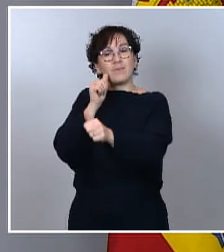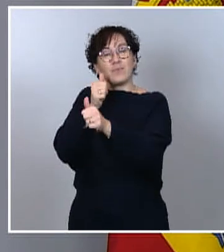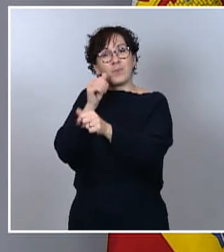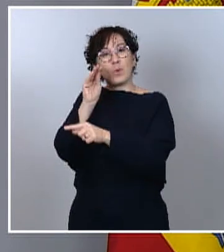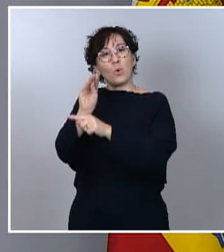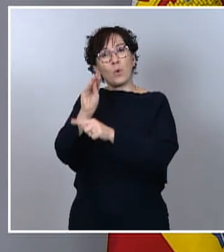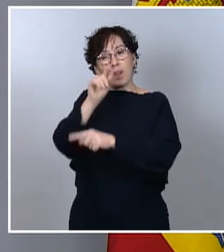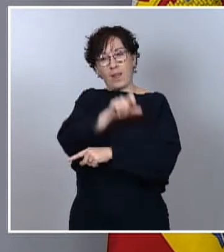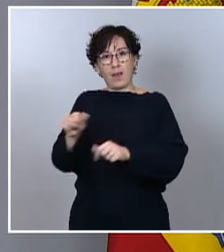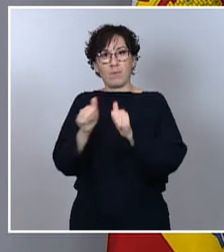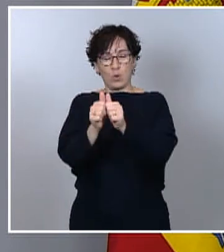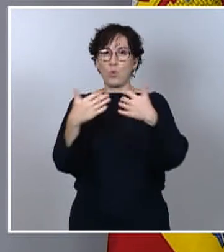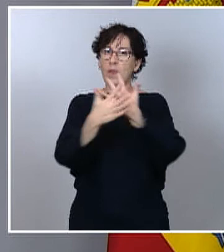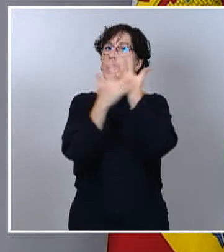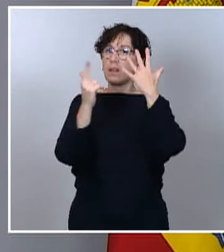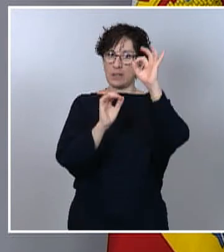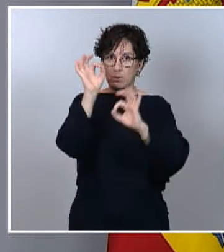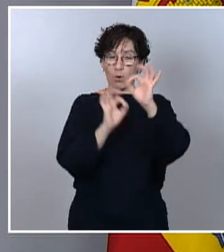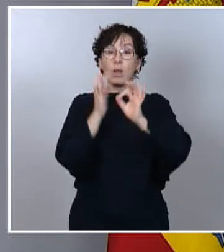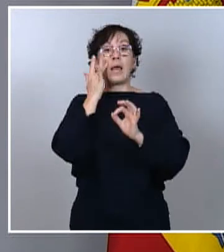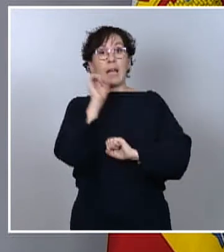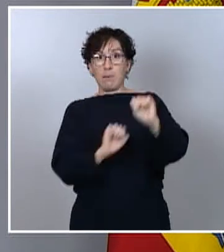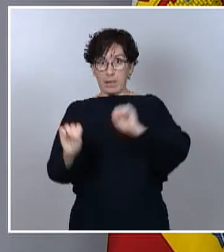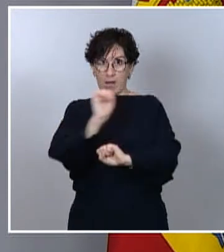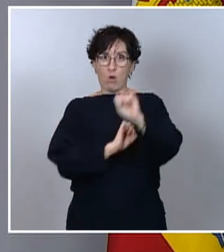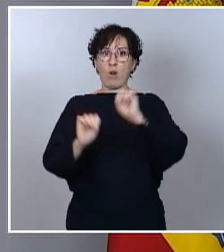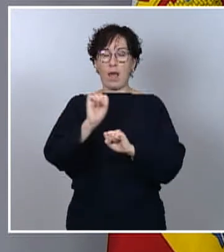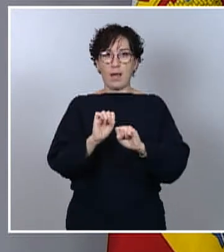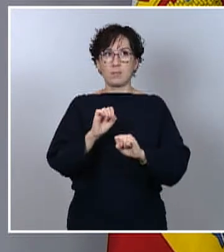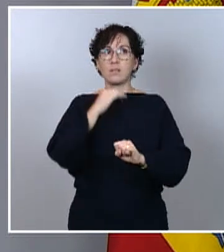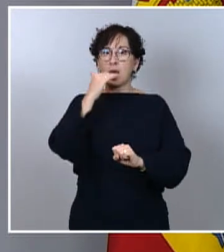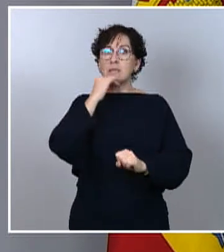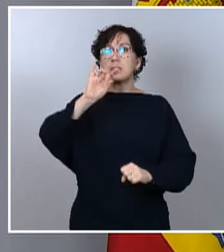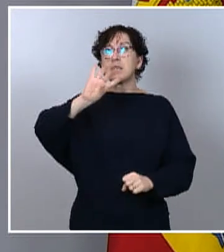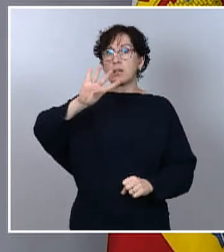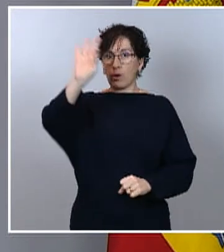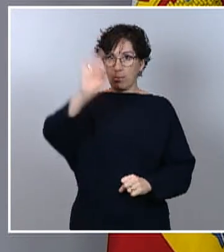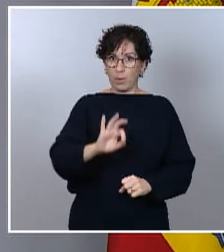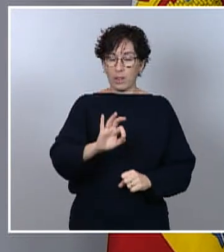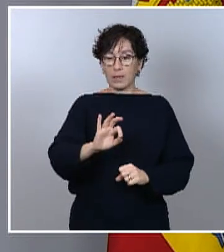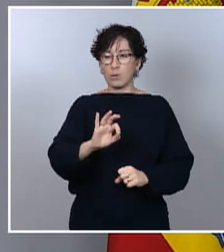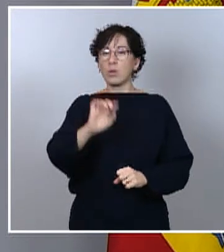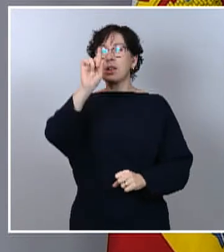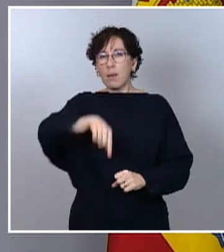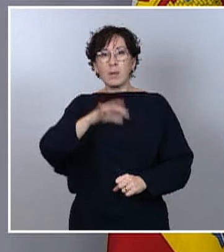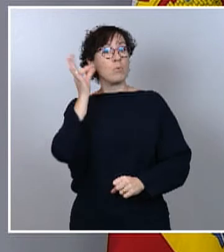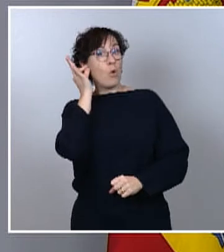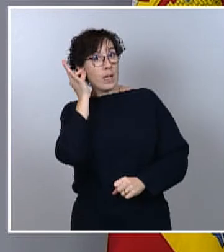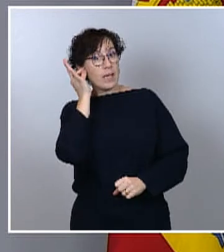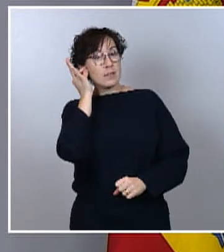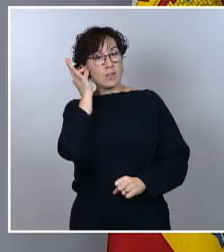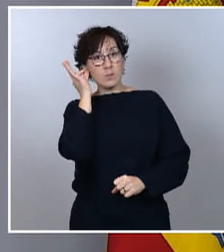16%, las mujeres limpiadoras con una prevalencia casi del 14% y aquellas mujeres que trabajan en